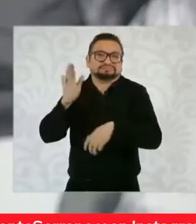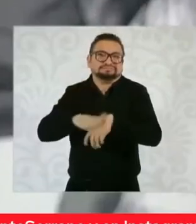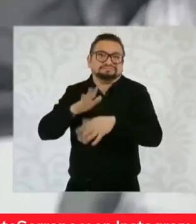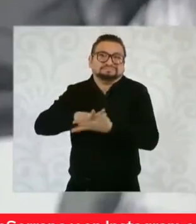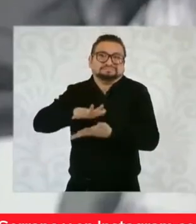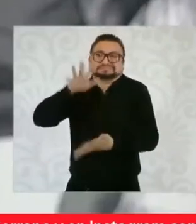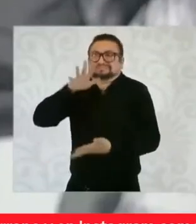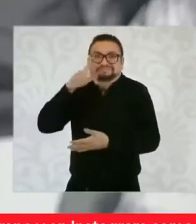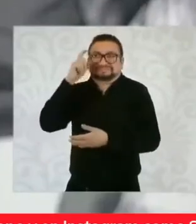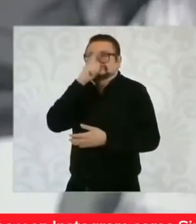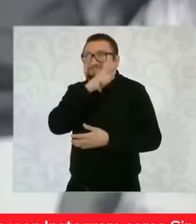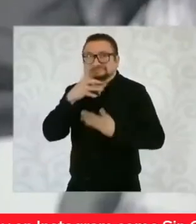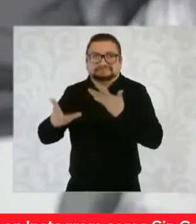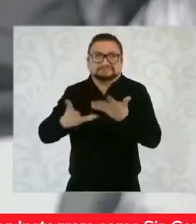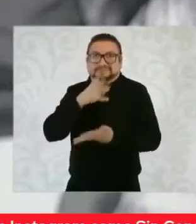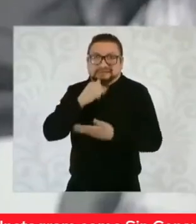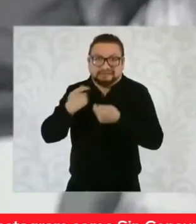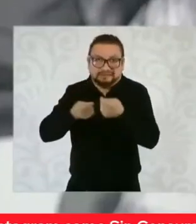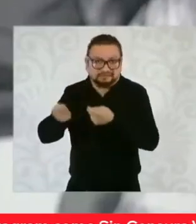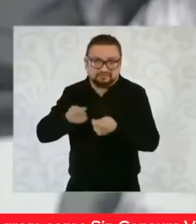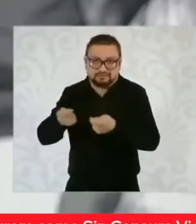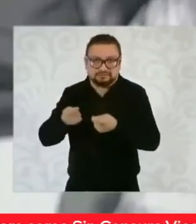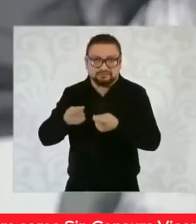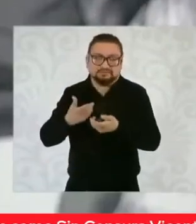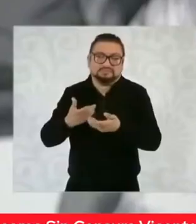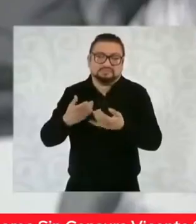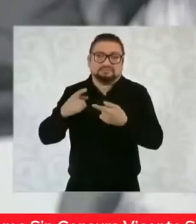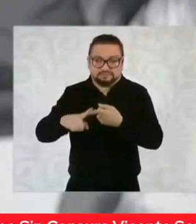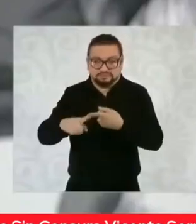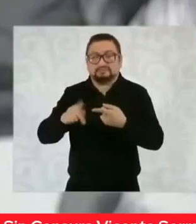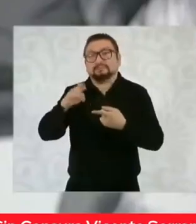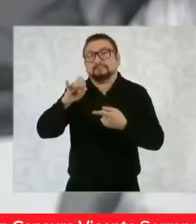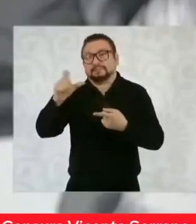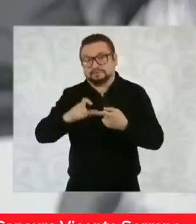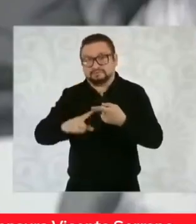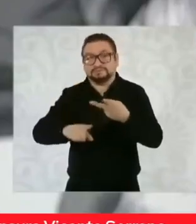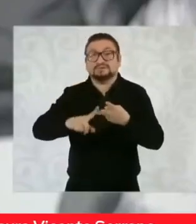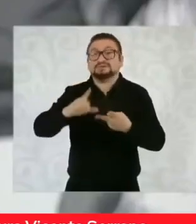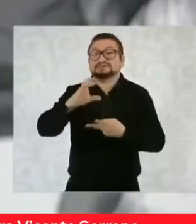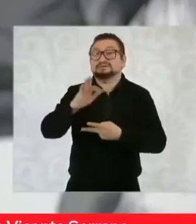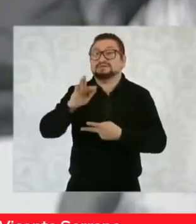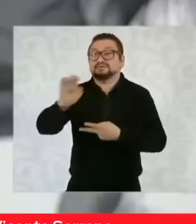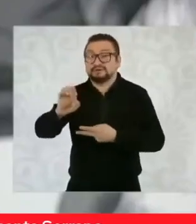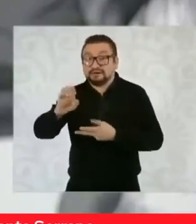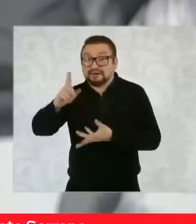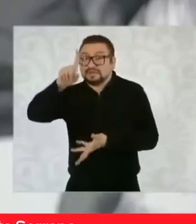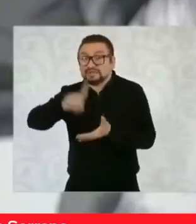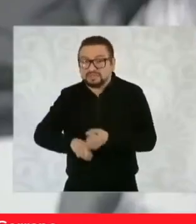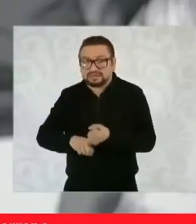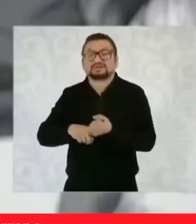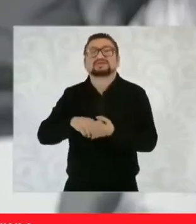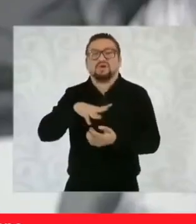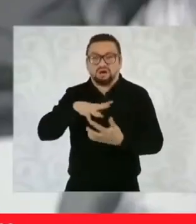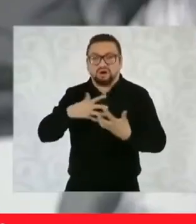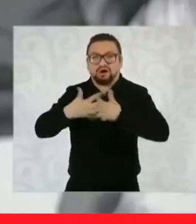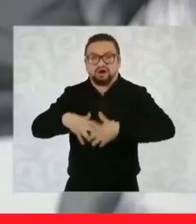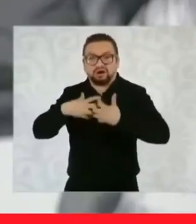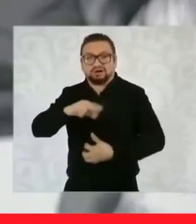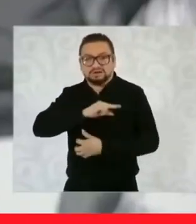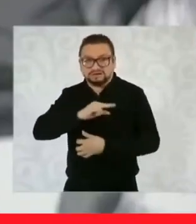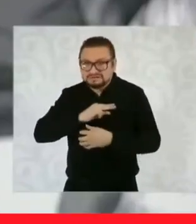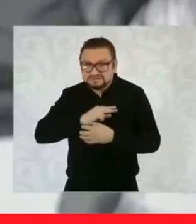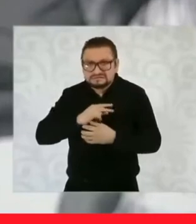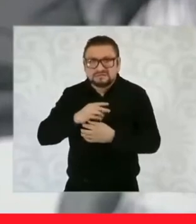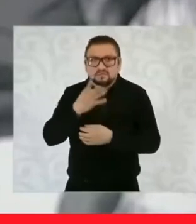prácticamente, era muy complicado de realizar. Y en el caso de CFE, desaparecen las 9 empresas subsidiarias que también